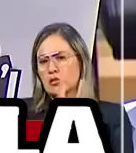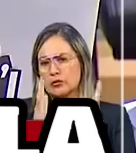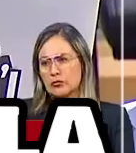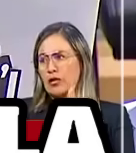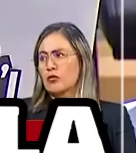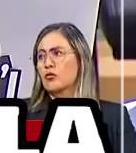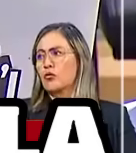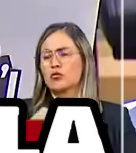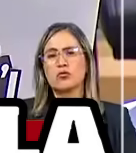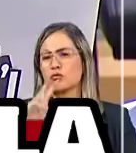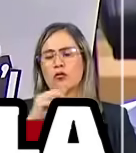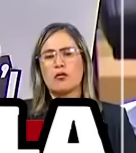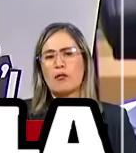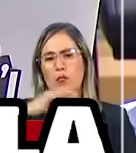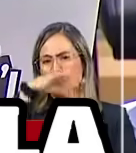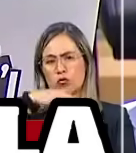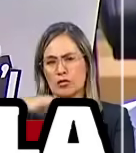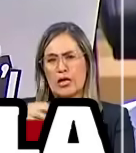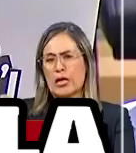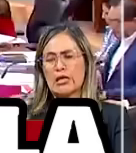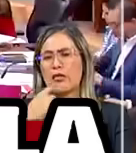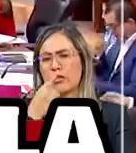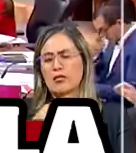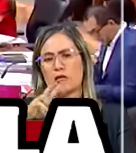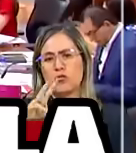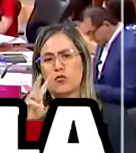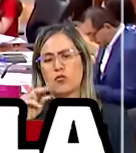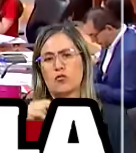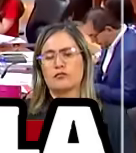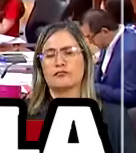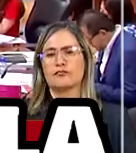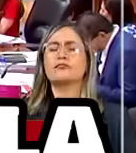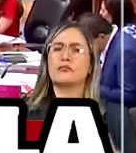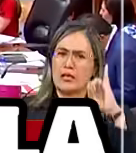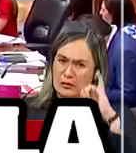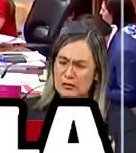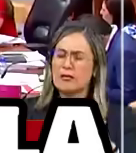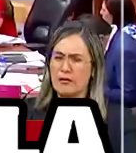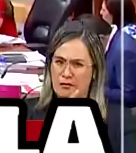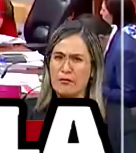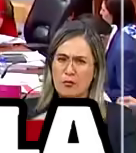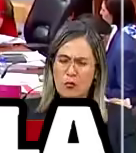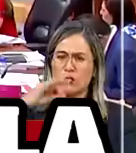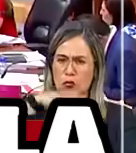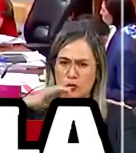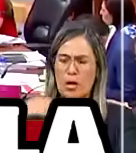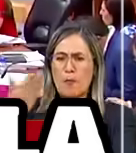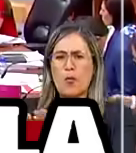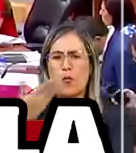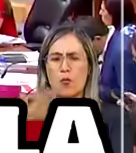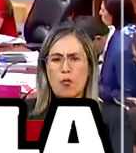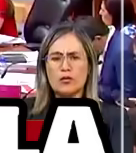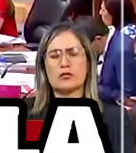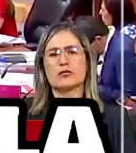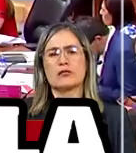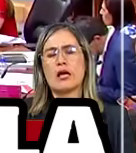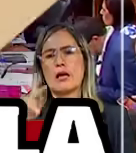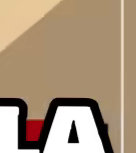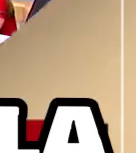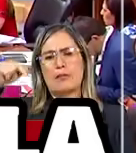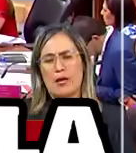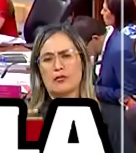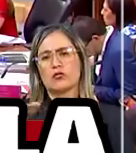no deberíamos someterlo a votación. Ella ya dijo que no se excusará. No, pero hay que someter a votación de cualquier manera la propuesta de recusación del Partido Acción